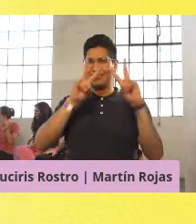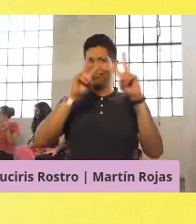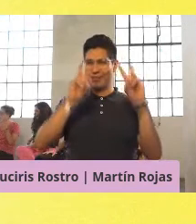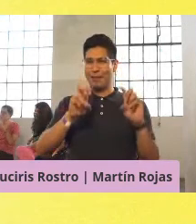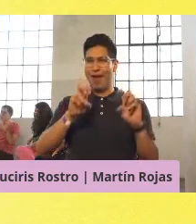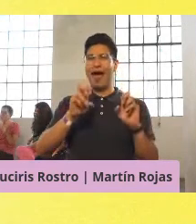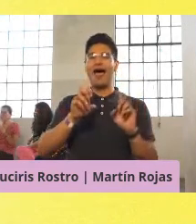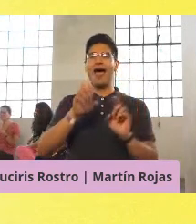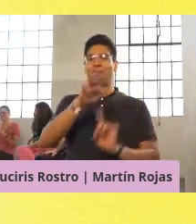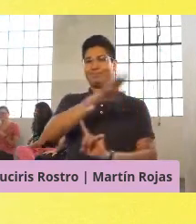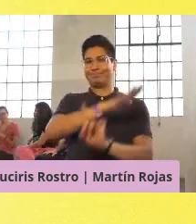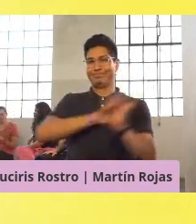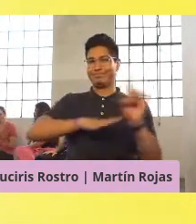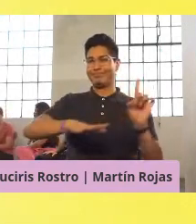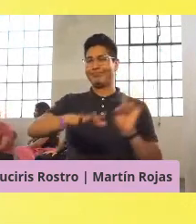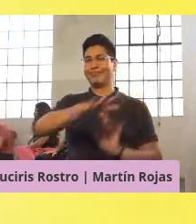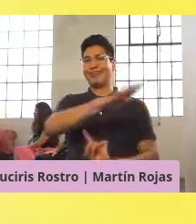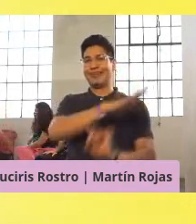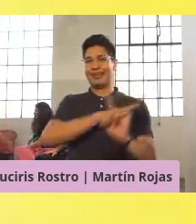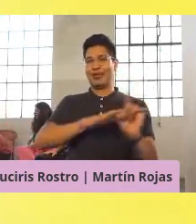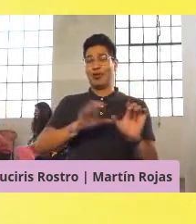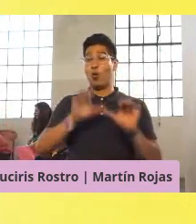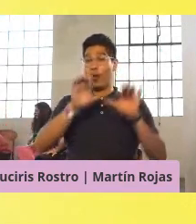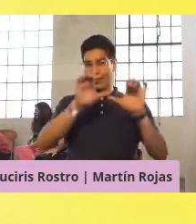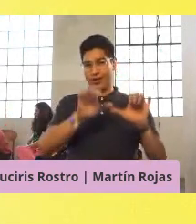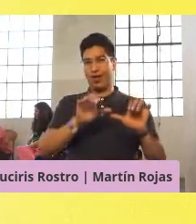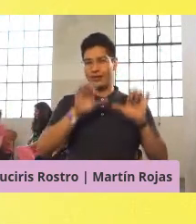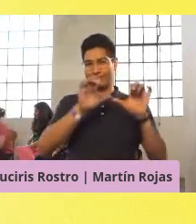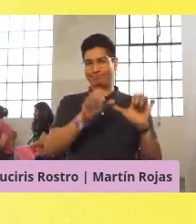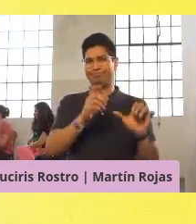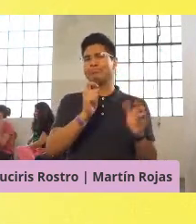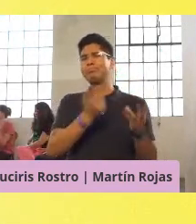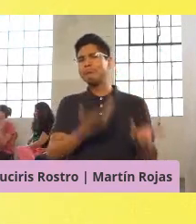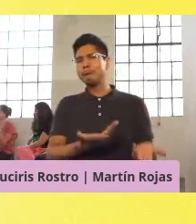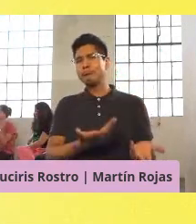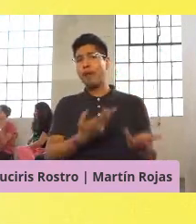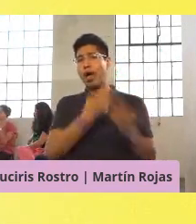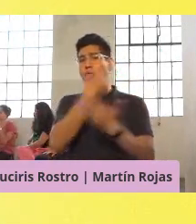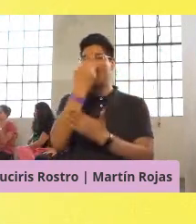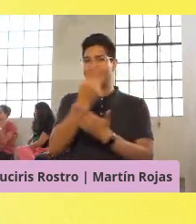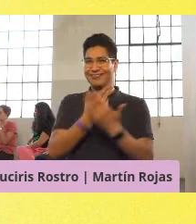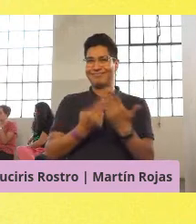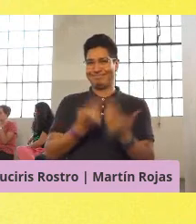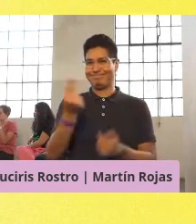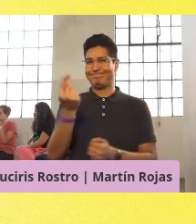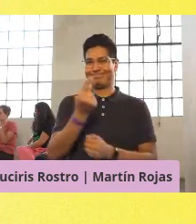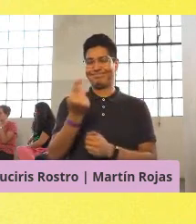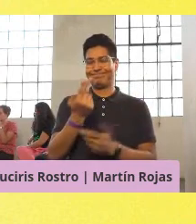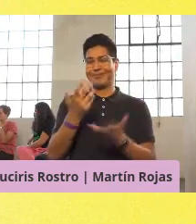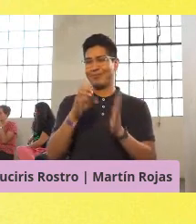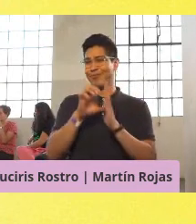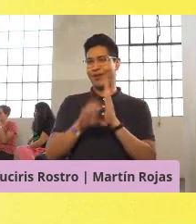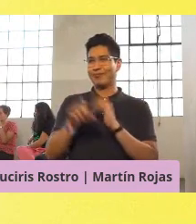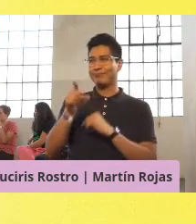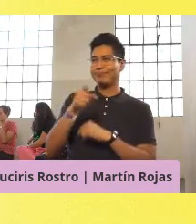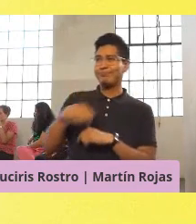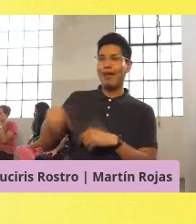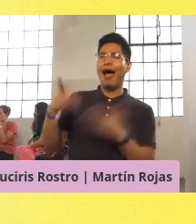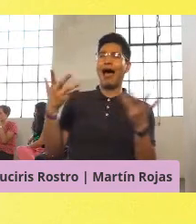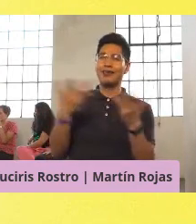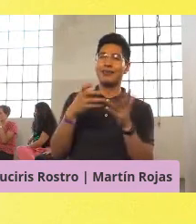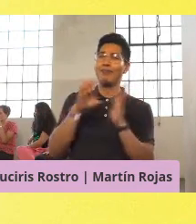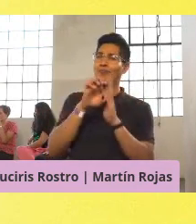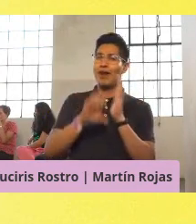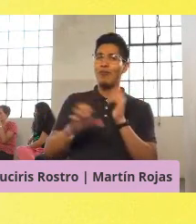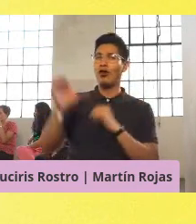lo eco, lo importante que es, bueno, que está acabando el mundo, el diseño, están generando, pues ustedes como digamos que abren conciencias